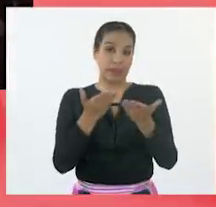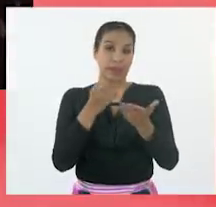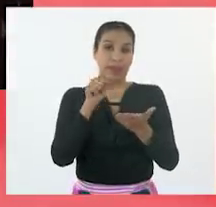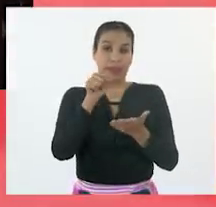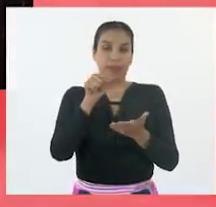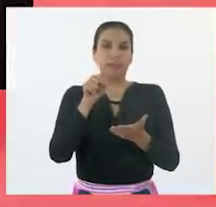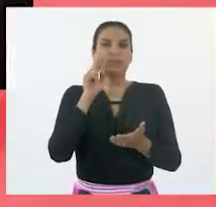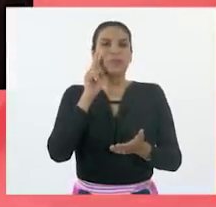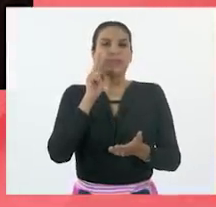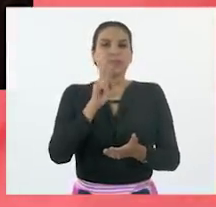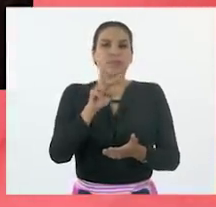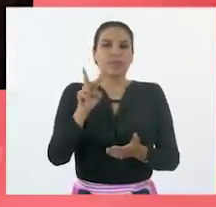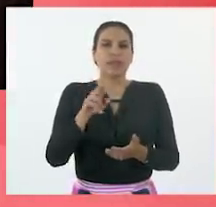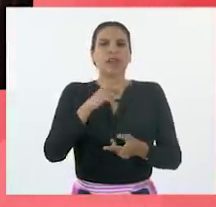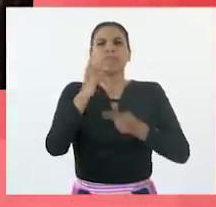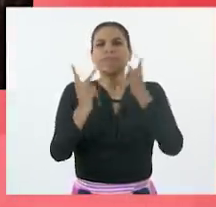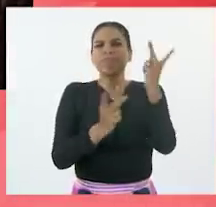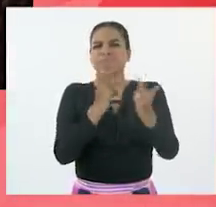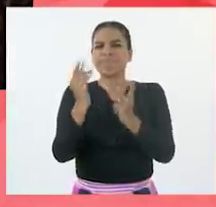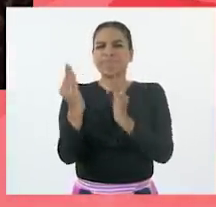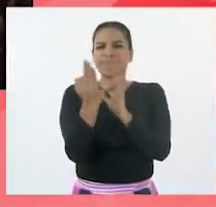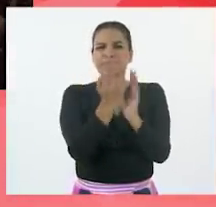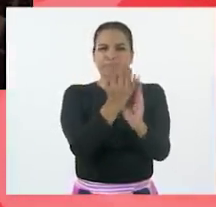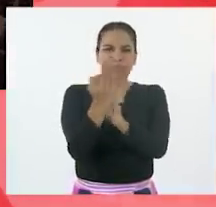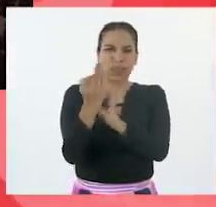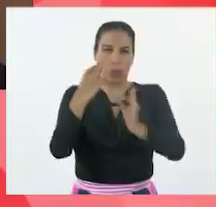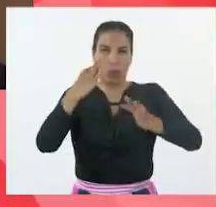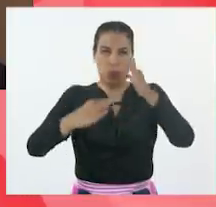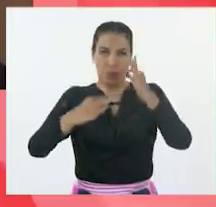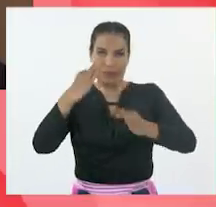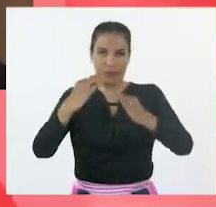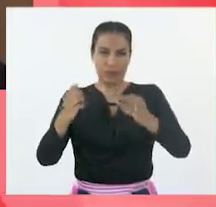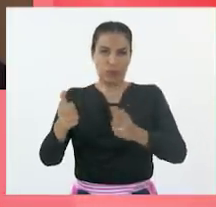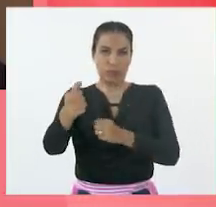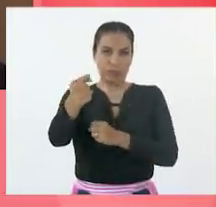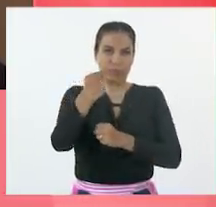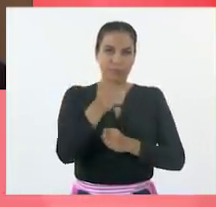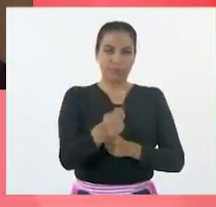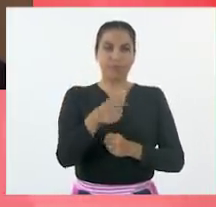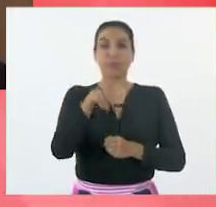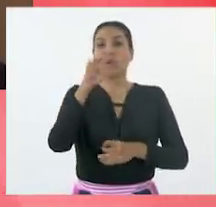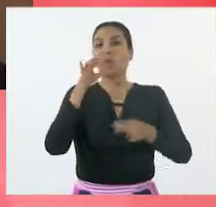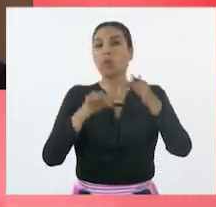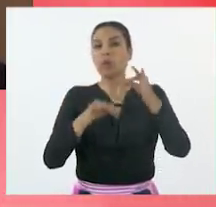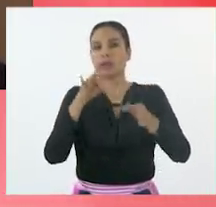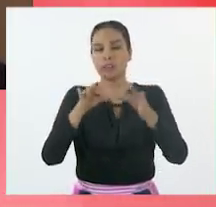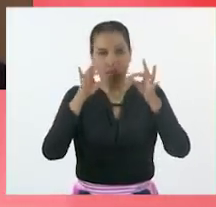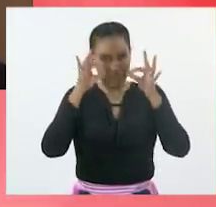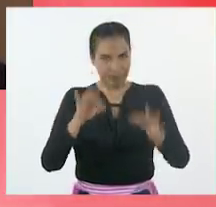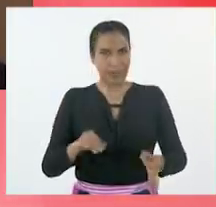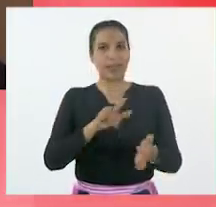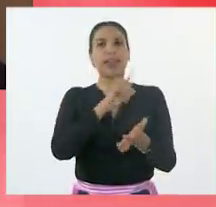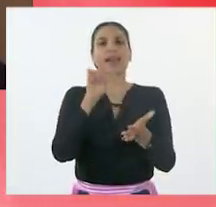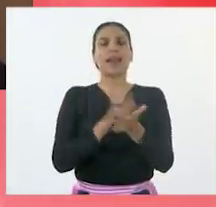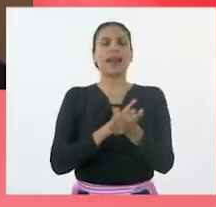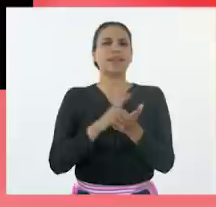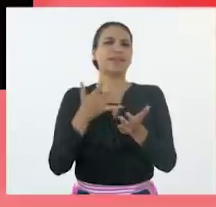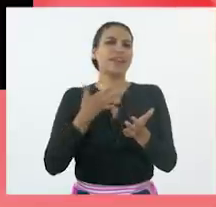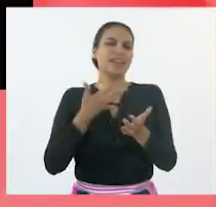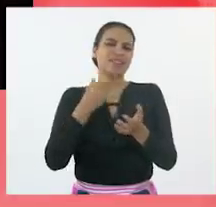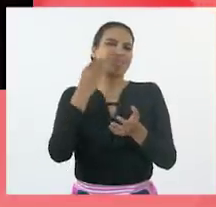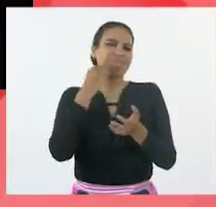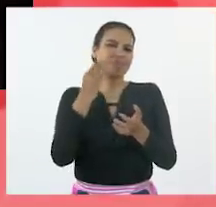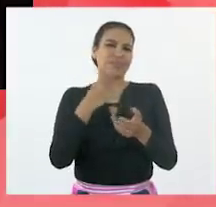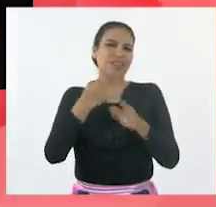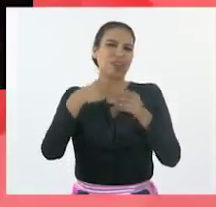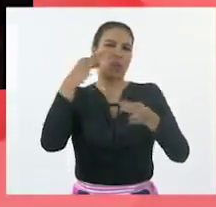Aquí fueron interrogados para su juicio. Aunque el juicio fue legal, pues tenía todos los defectos